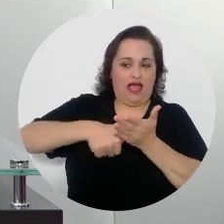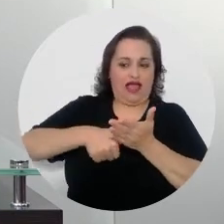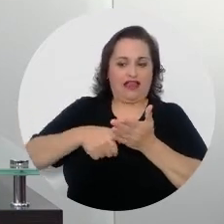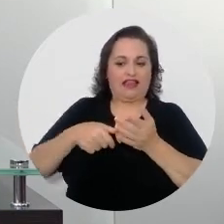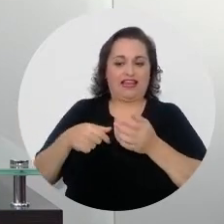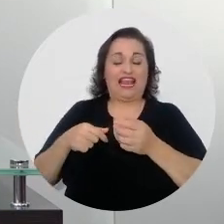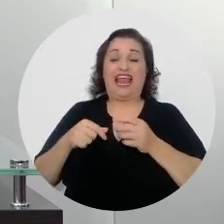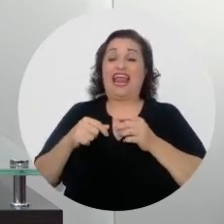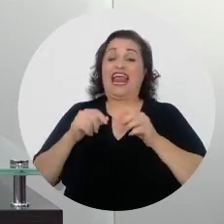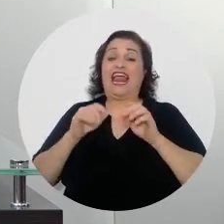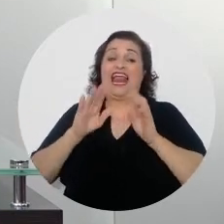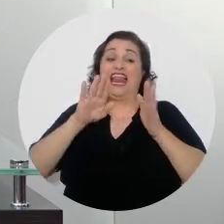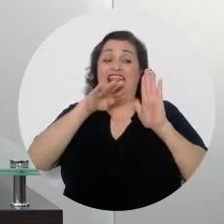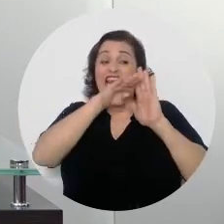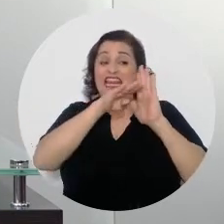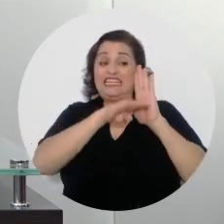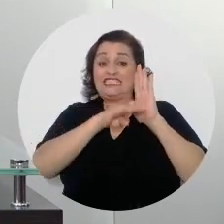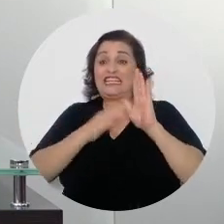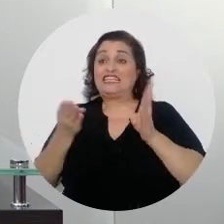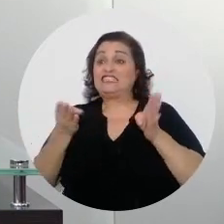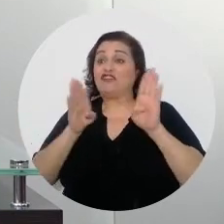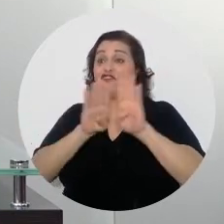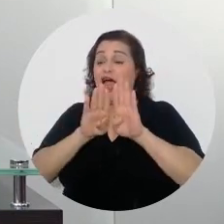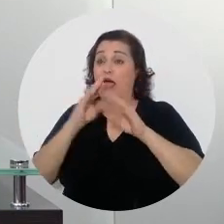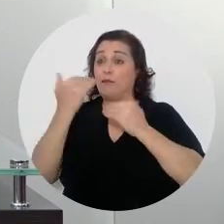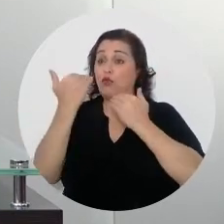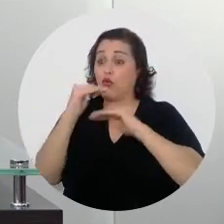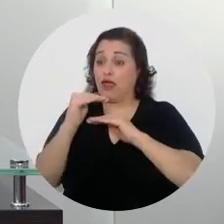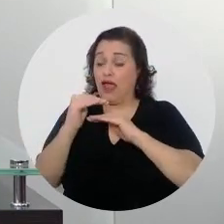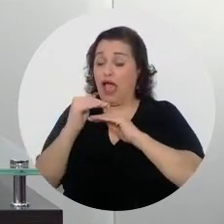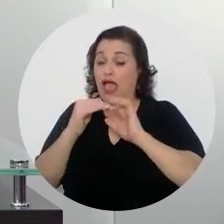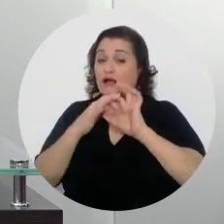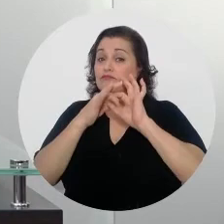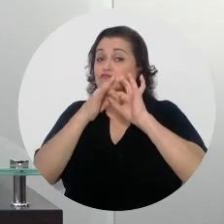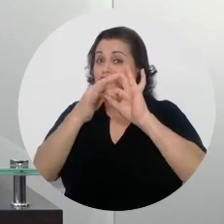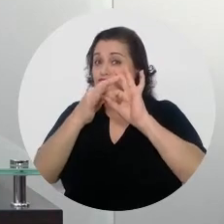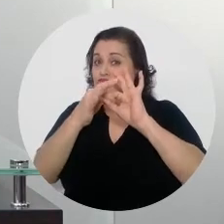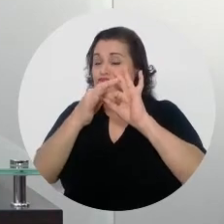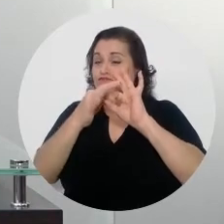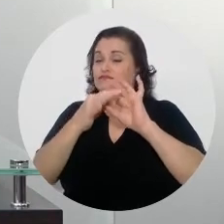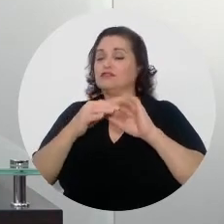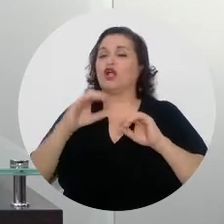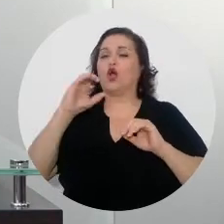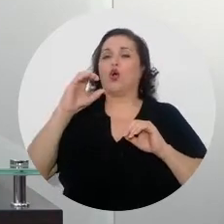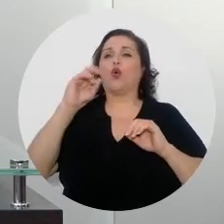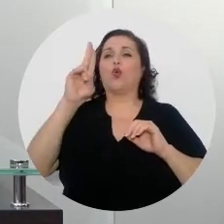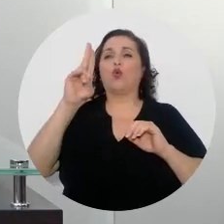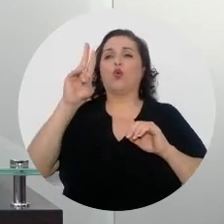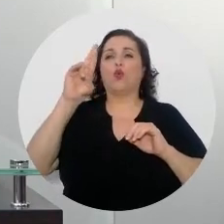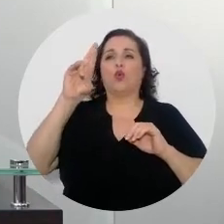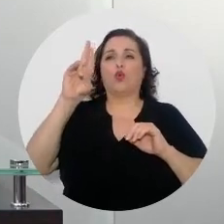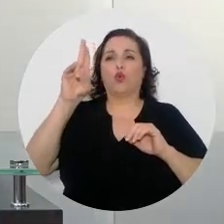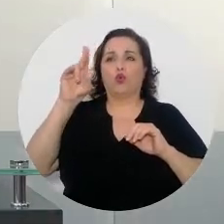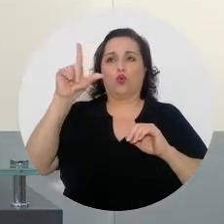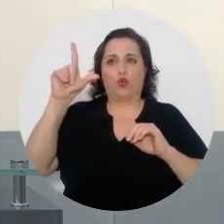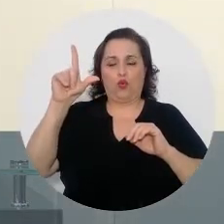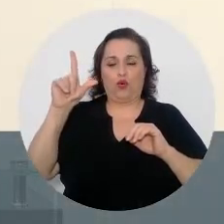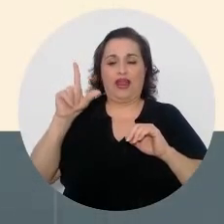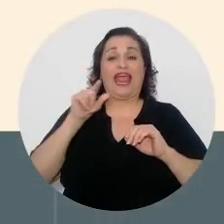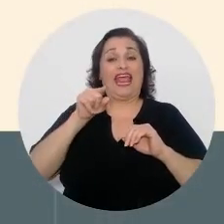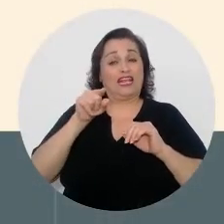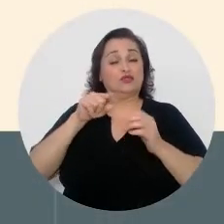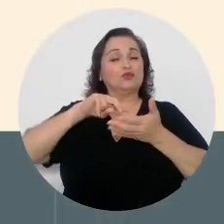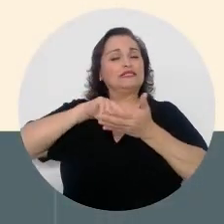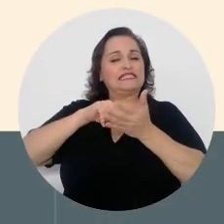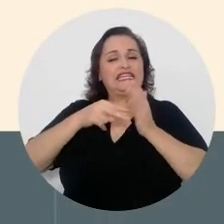término, lista cerrada y bloqueada, se puede relacionar con el término curul, que la curul, al final